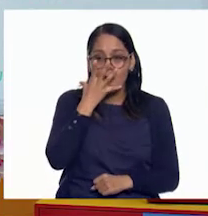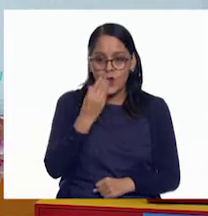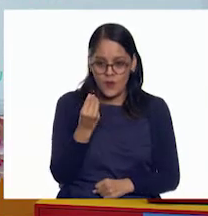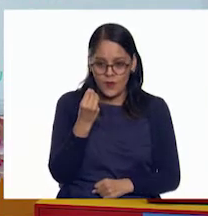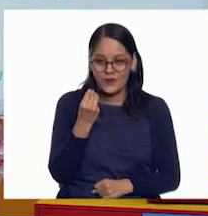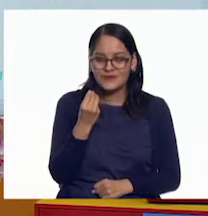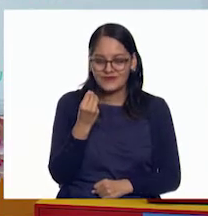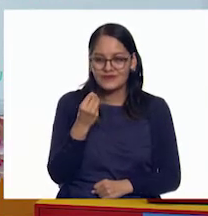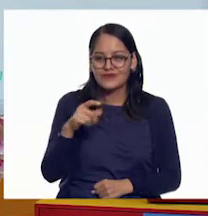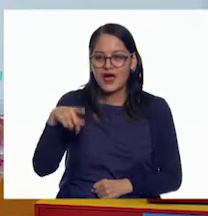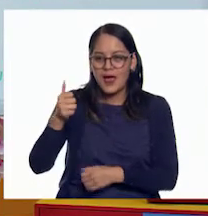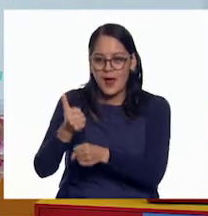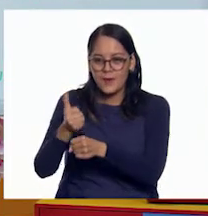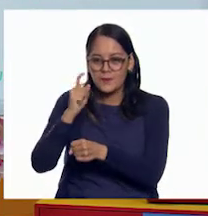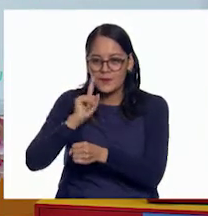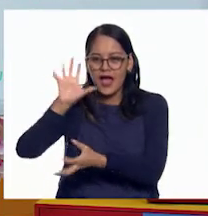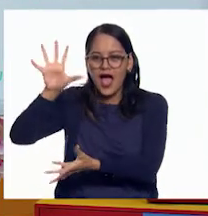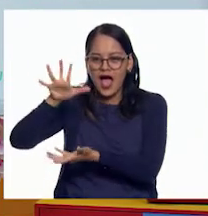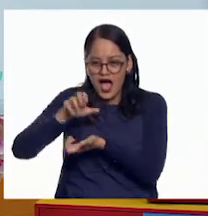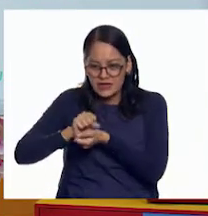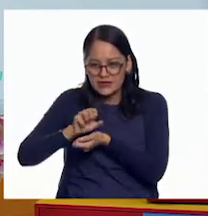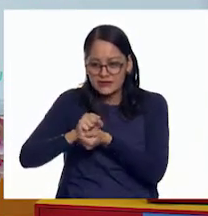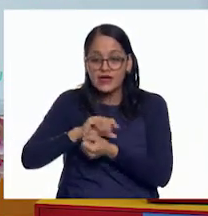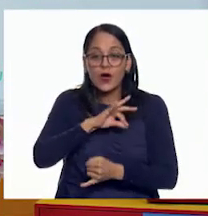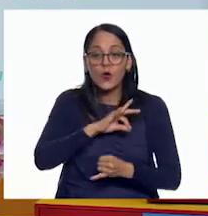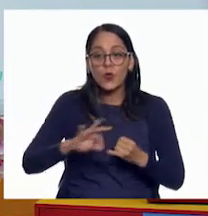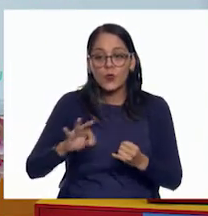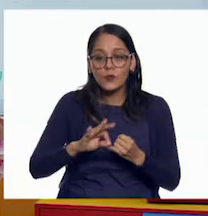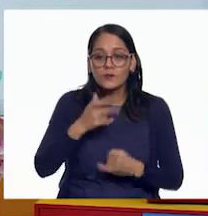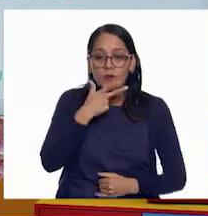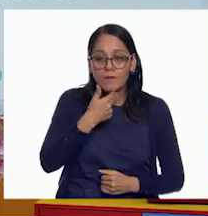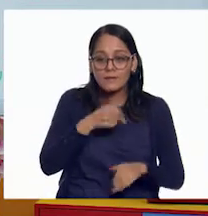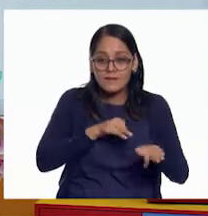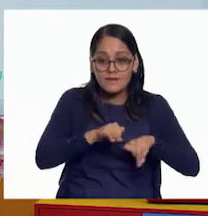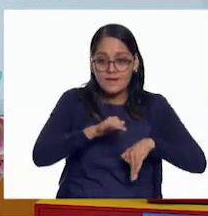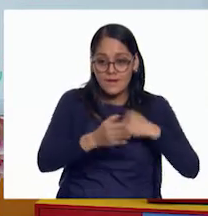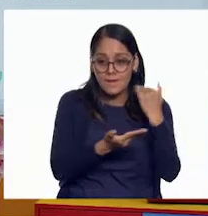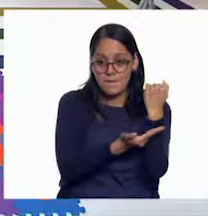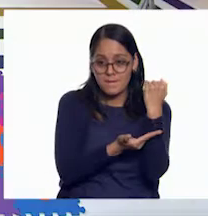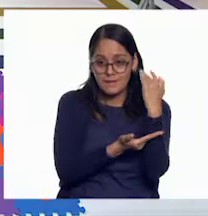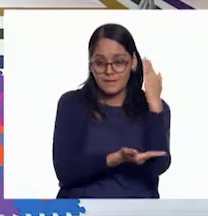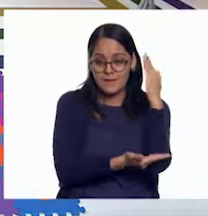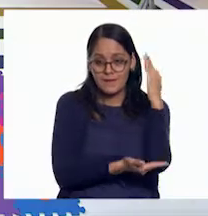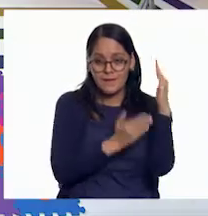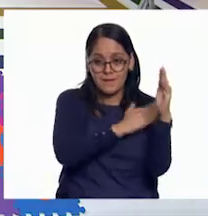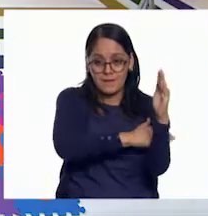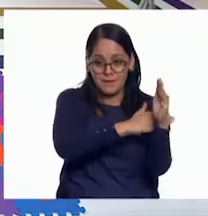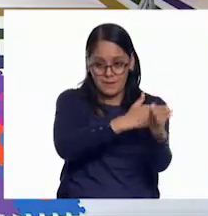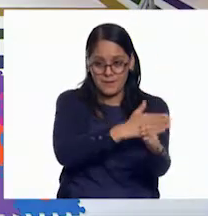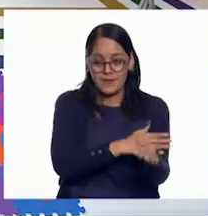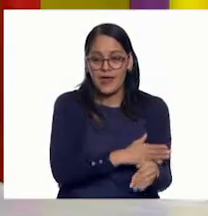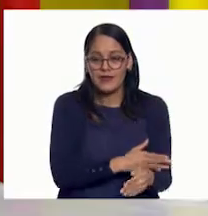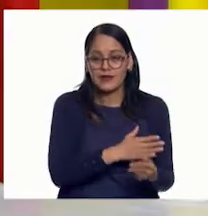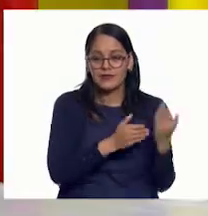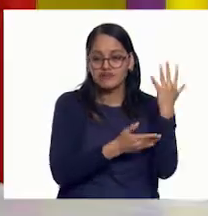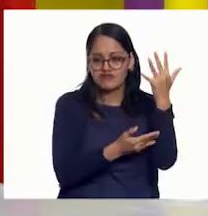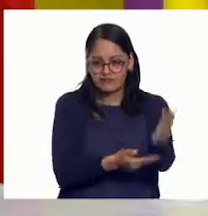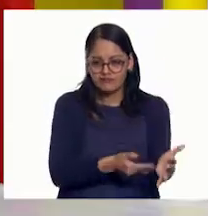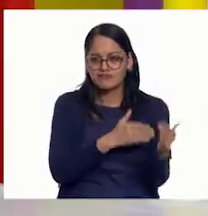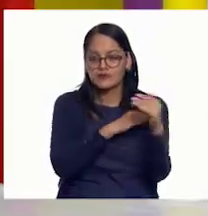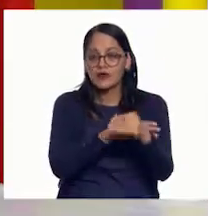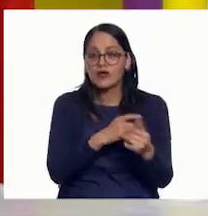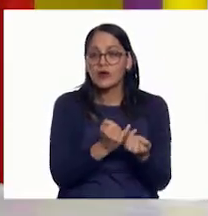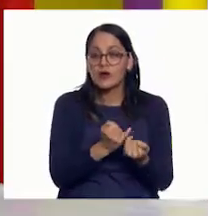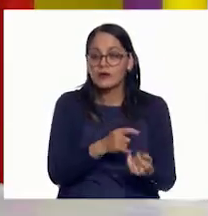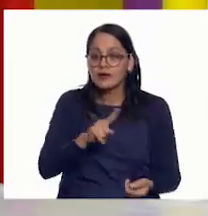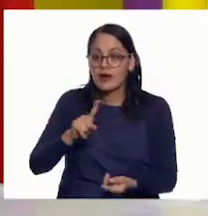El lobo y por último el leñador. Ahora. Ajá, sí, porque yo me acuerdo que en el camino Caperucita se encuentra al lobo, pero el lobo